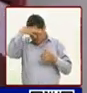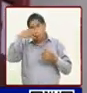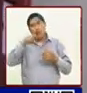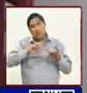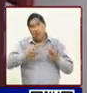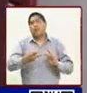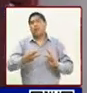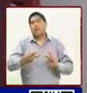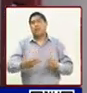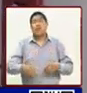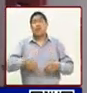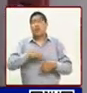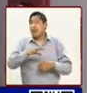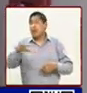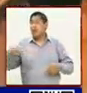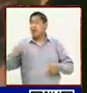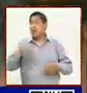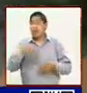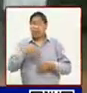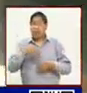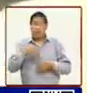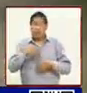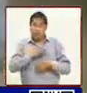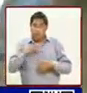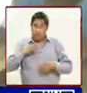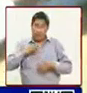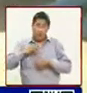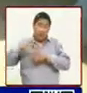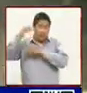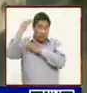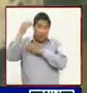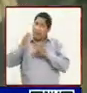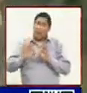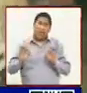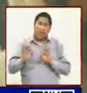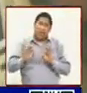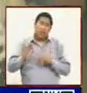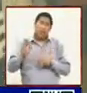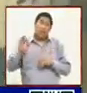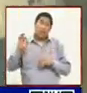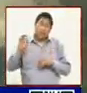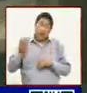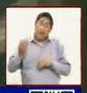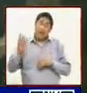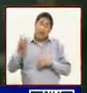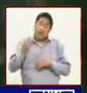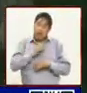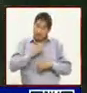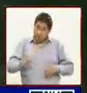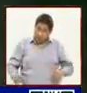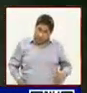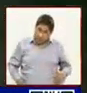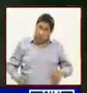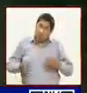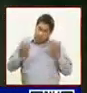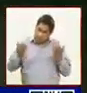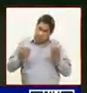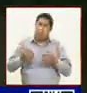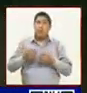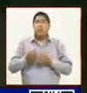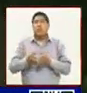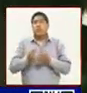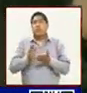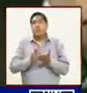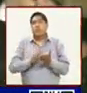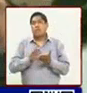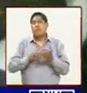no tiene que hacer absolutamente nada mientras los cargos de gobernador y vicegobernador no estén acéfalos. Nuestra intervención es